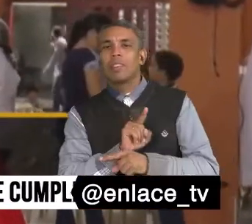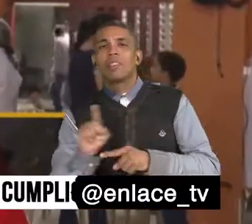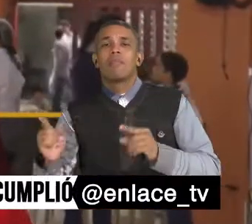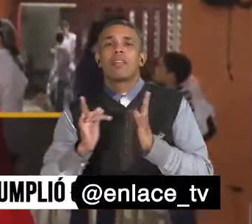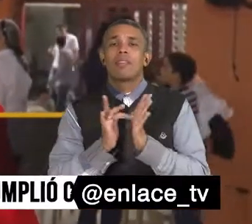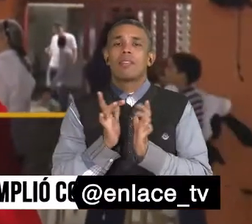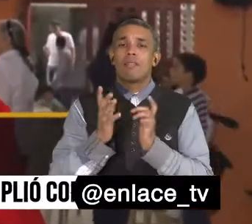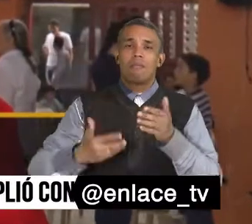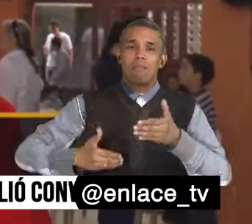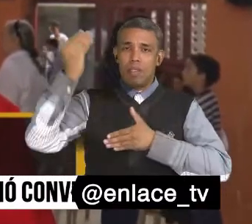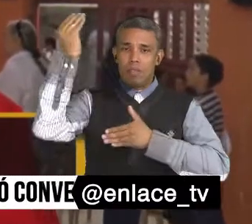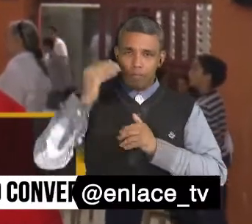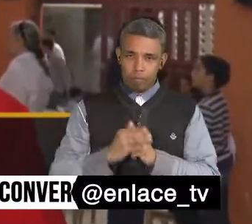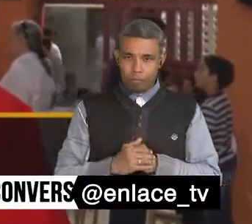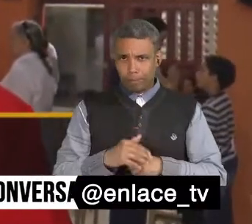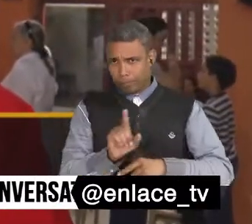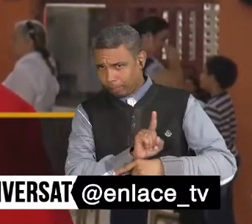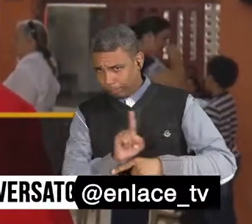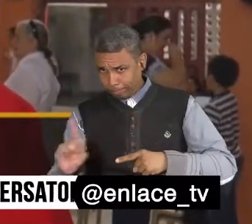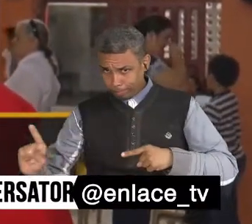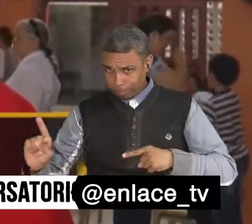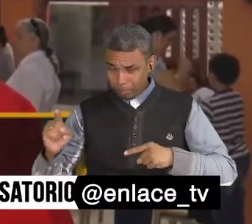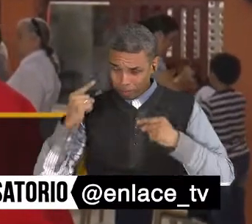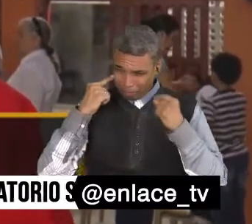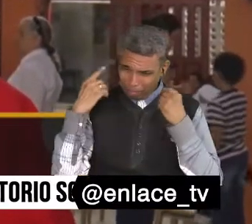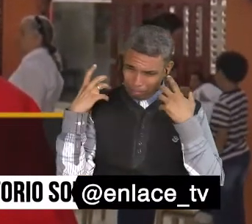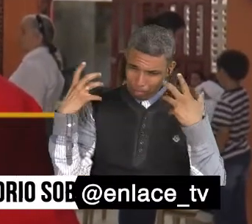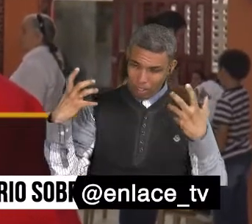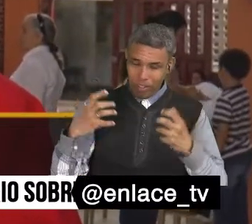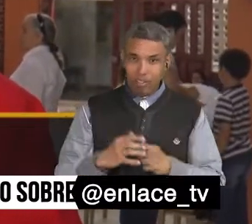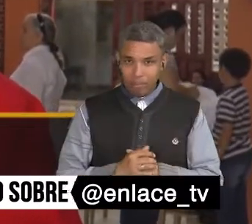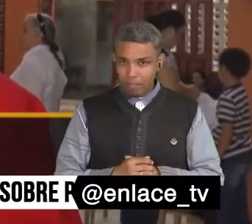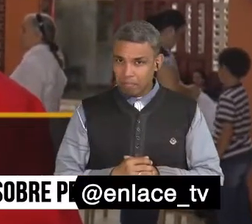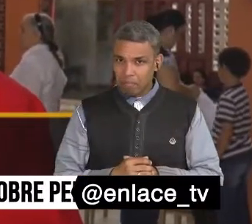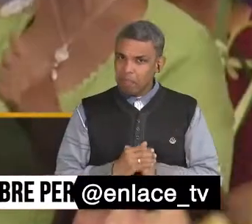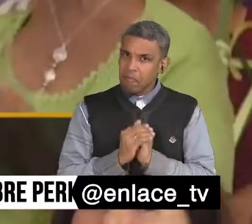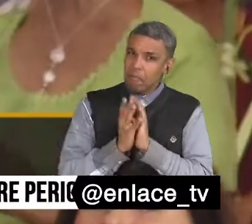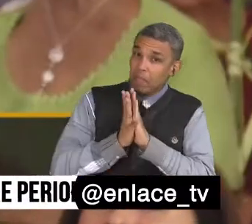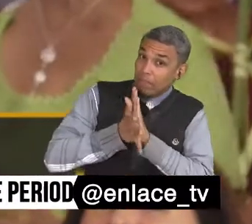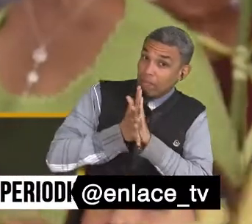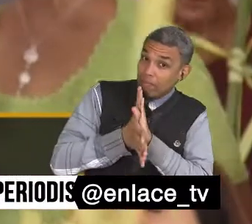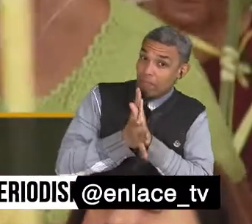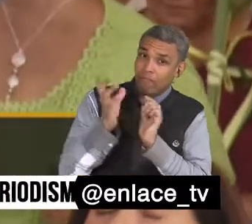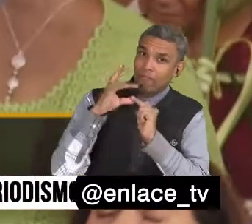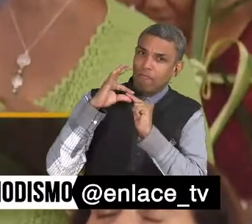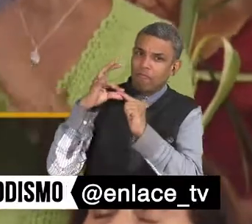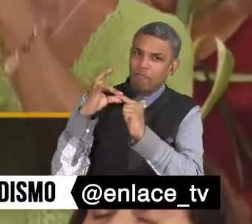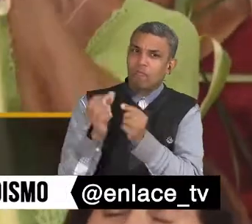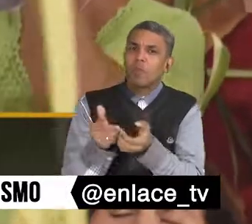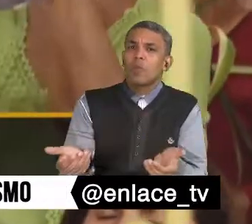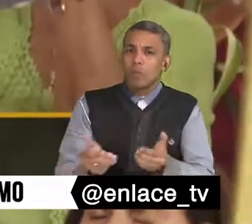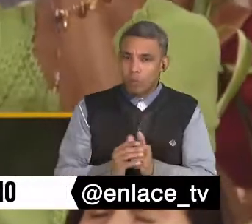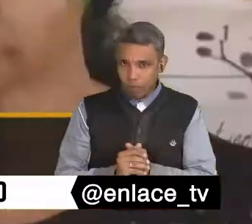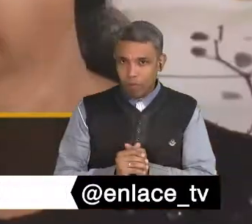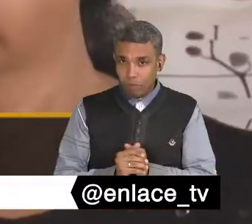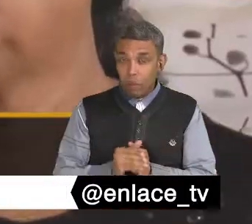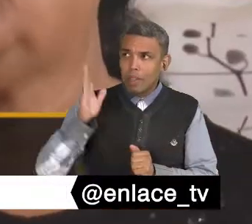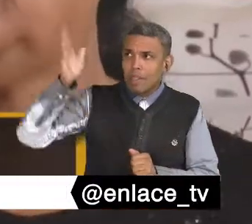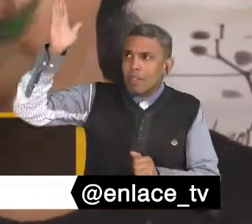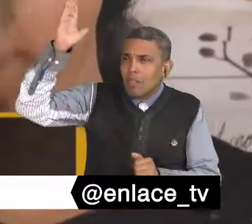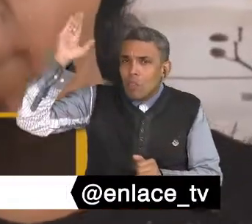de la gran semana y el mensaje principal es el de la bondad y misericordia de